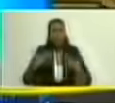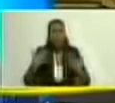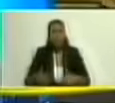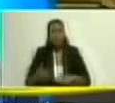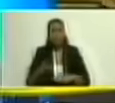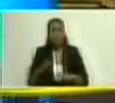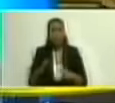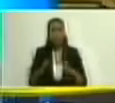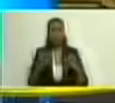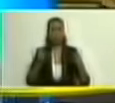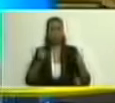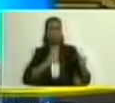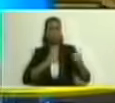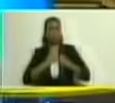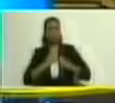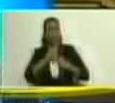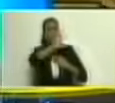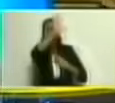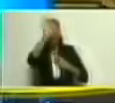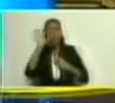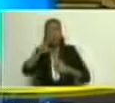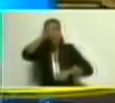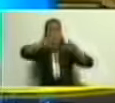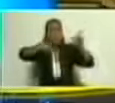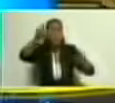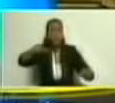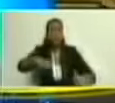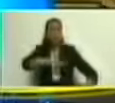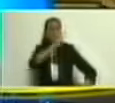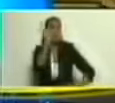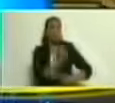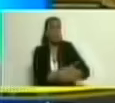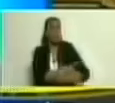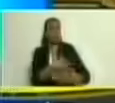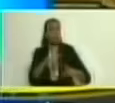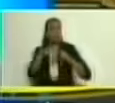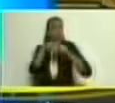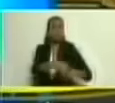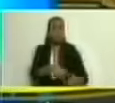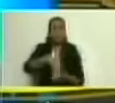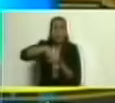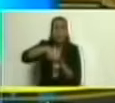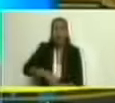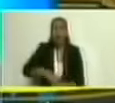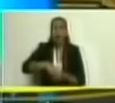donde no haya países poderosos que pretendan oprimir